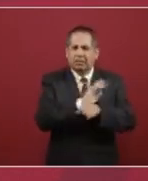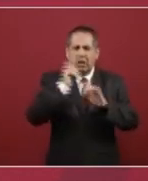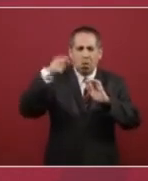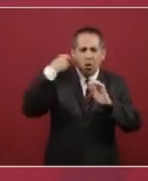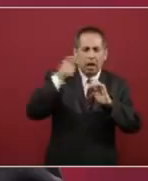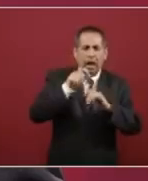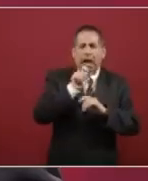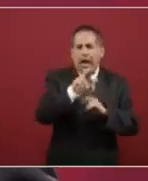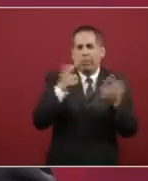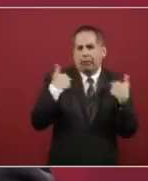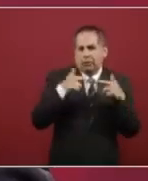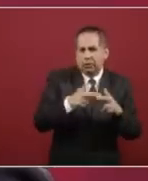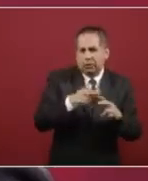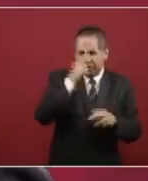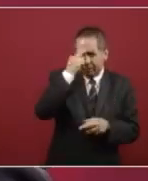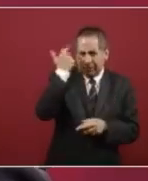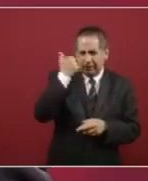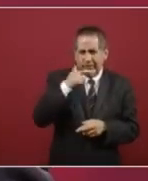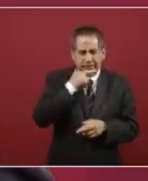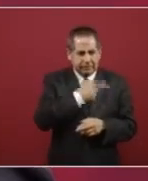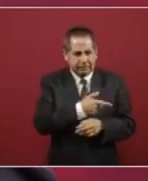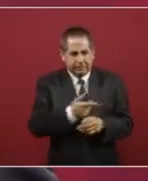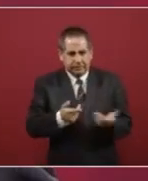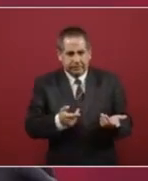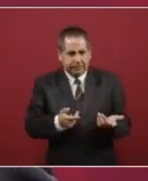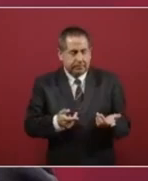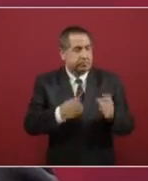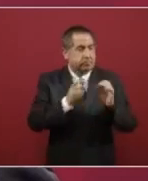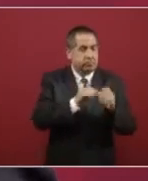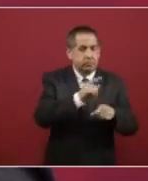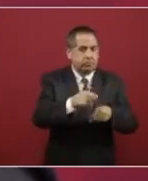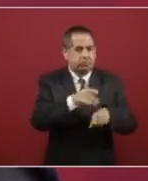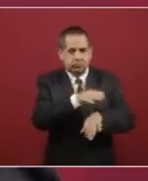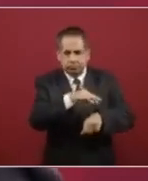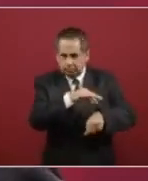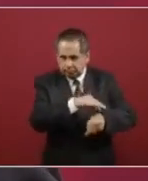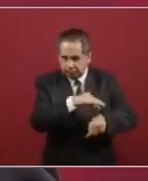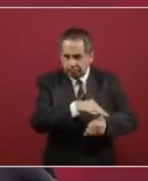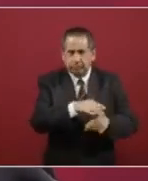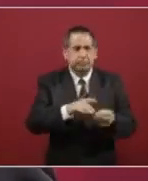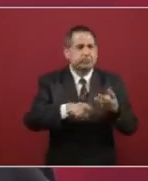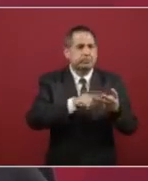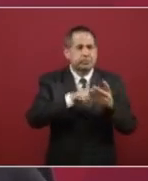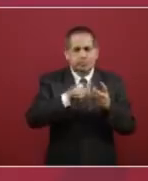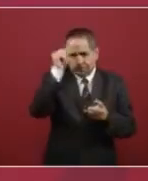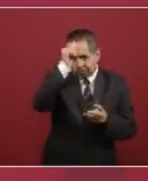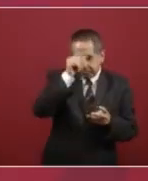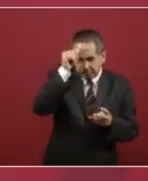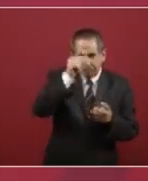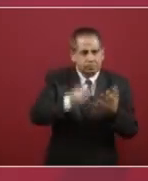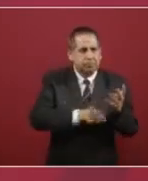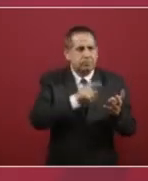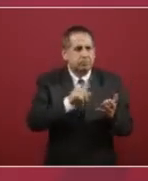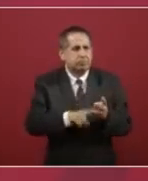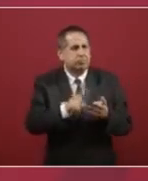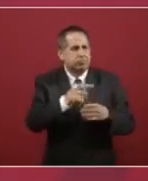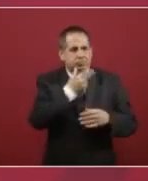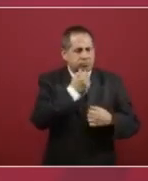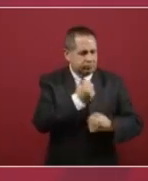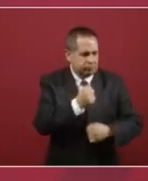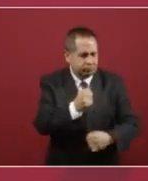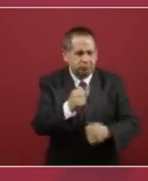y como hizo una sobre el médico y otra sobre el sacerdote y otra sobre el